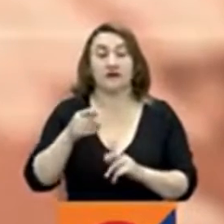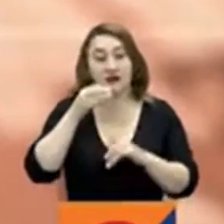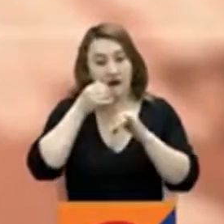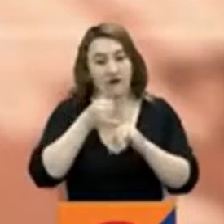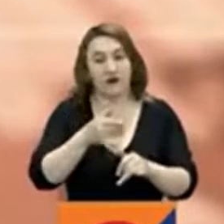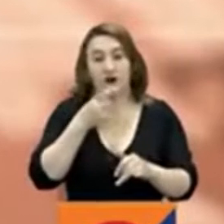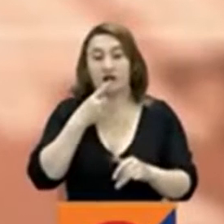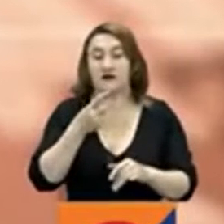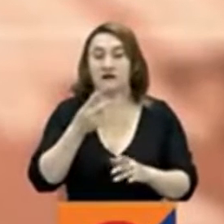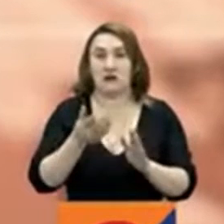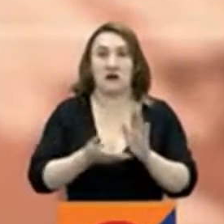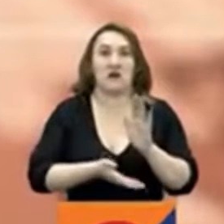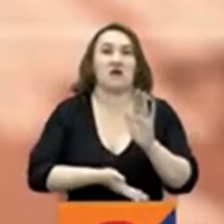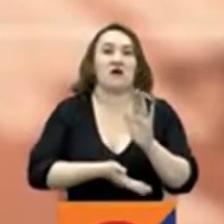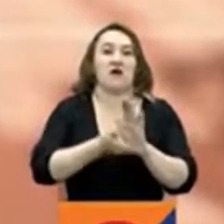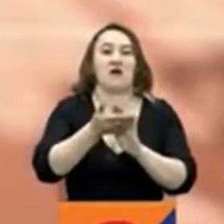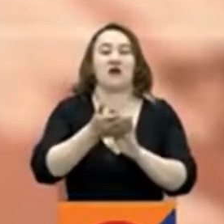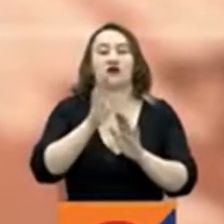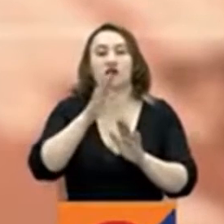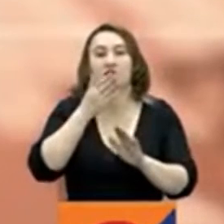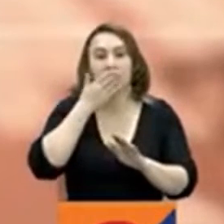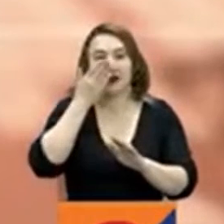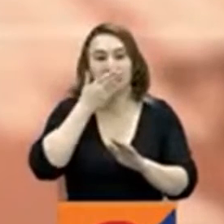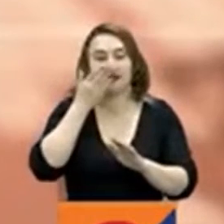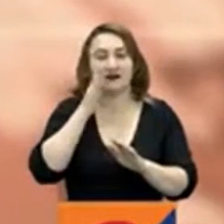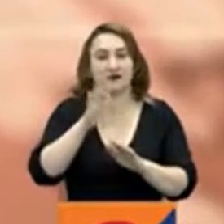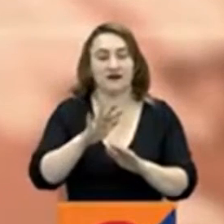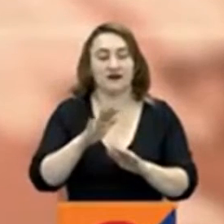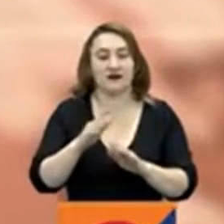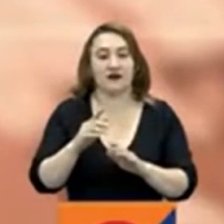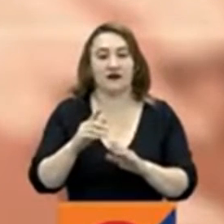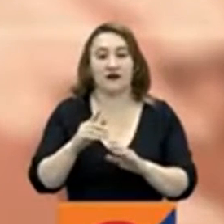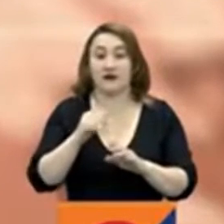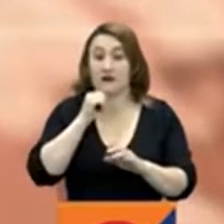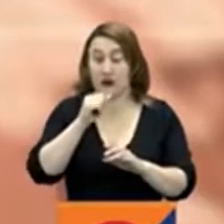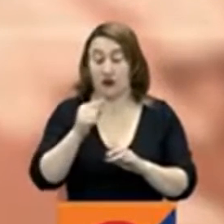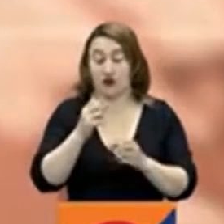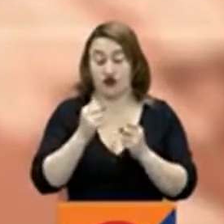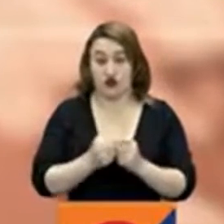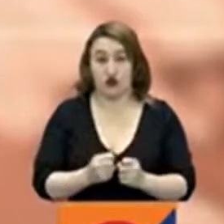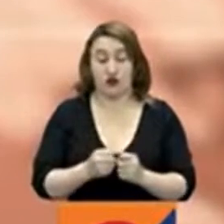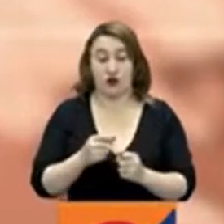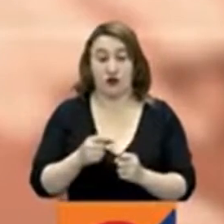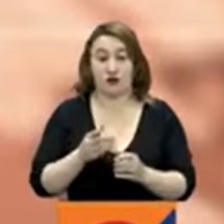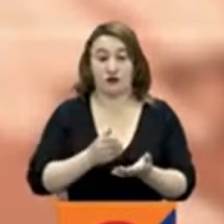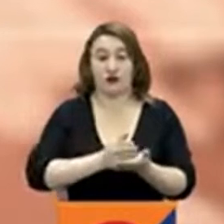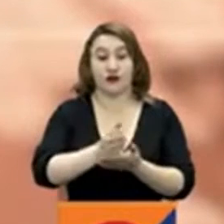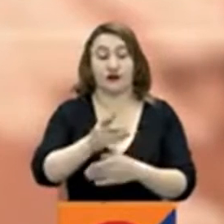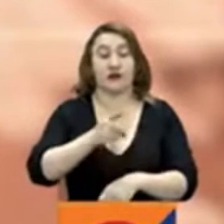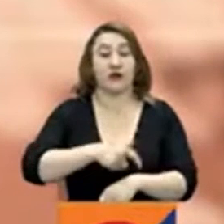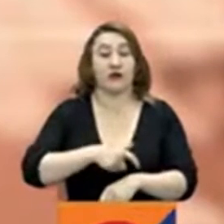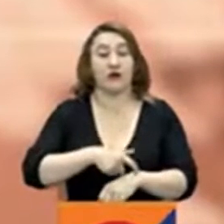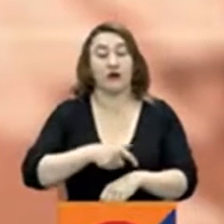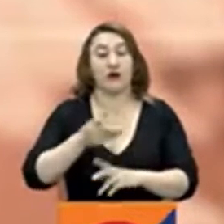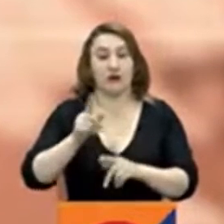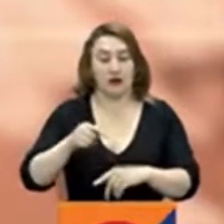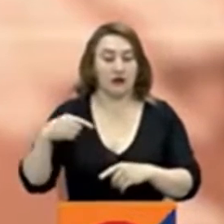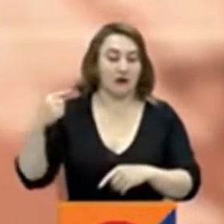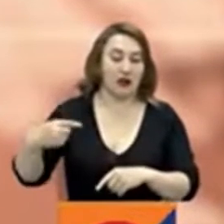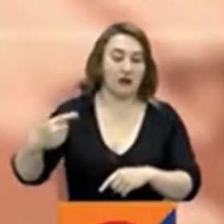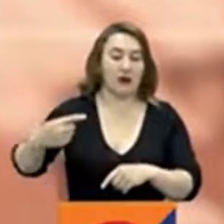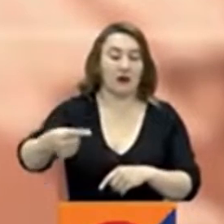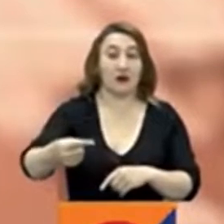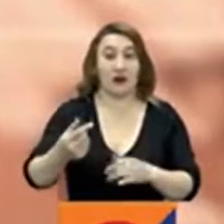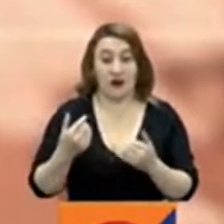consecuencia directa de las emisiones de gases de efecto invernadero que incrementan su intensidad, duración y también su frecuencia. A hoy